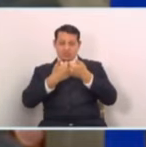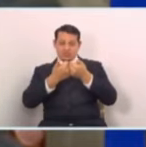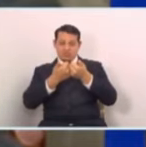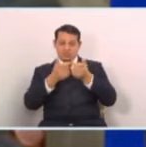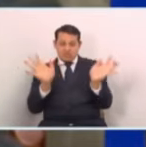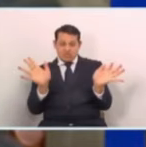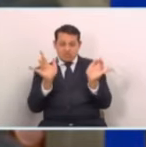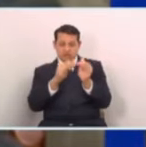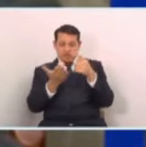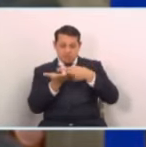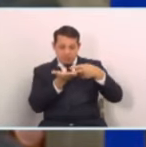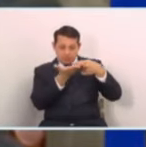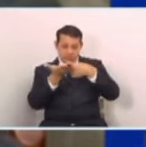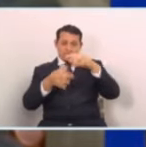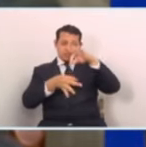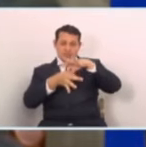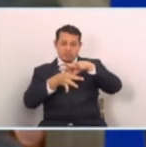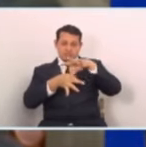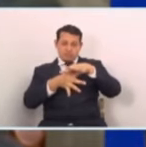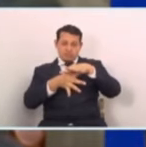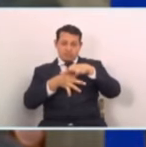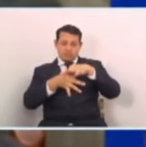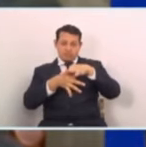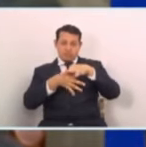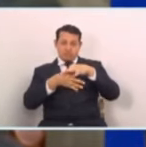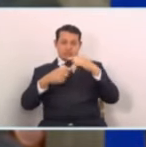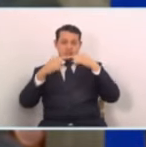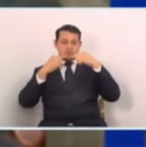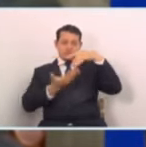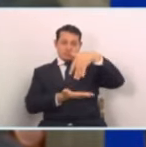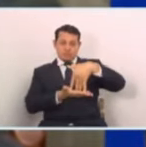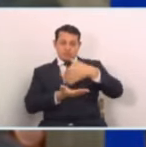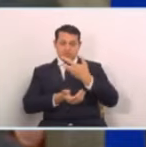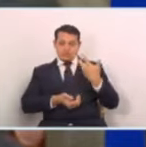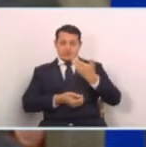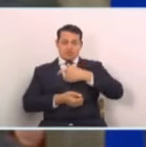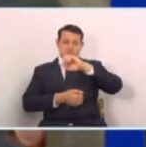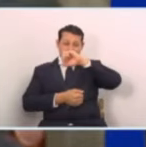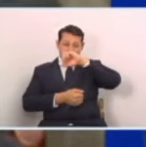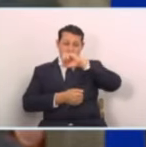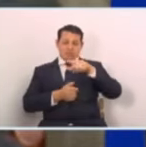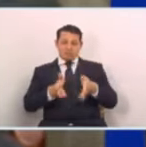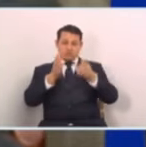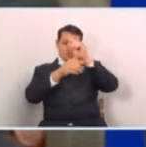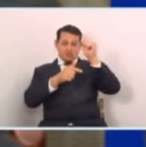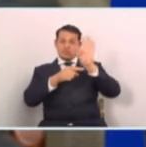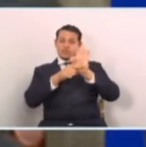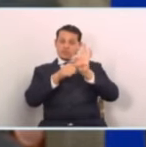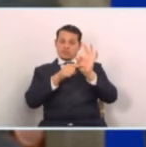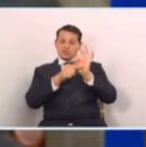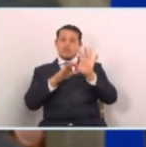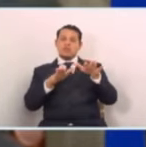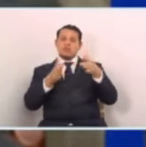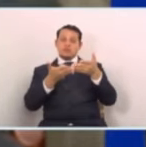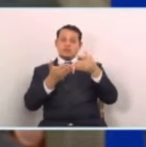a poner de acuerdo, van a votar de la manera democrática que a todos nos encanta para que la institucionalidad